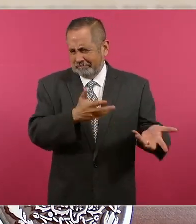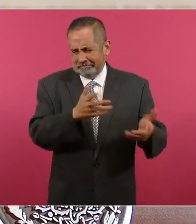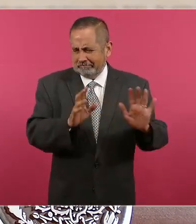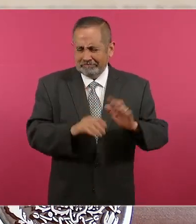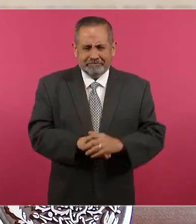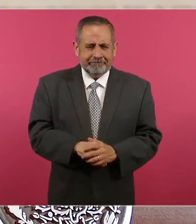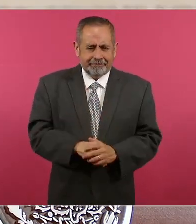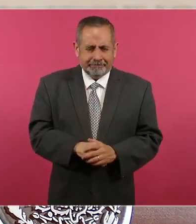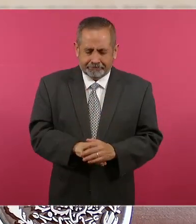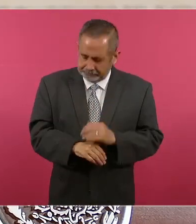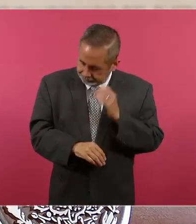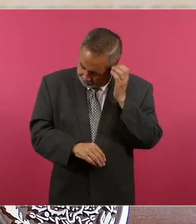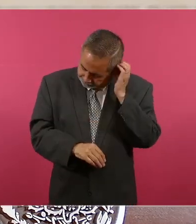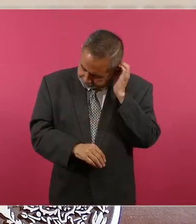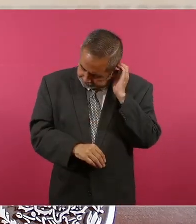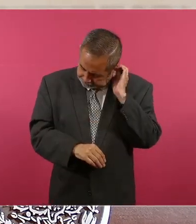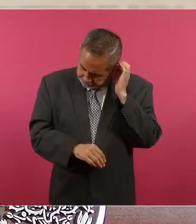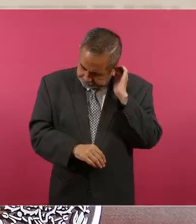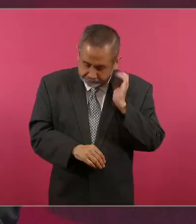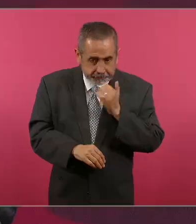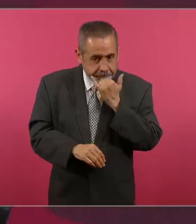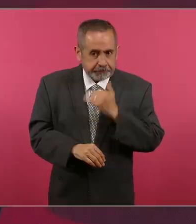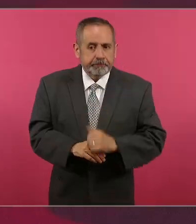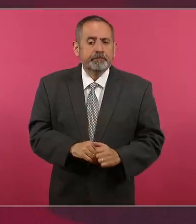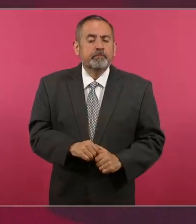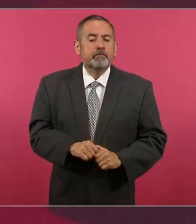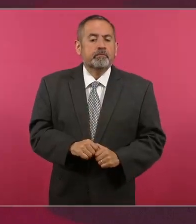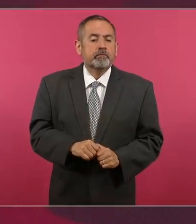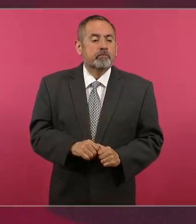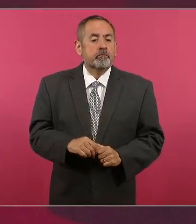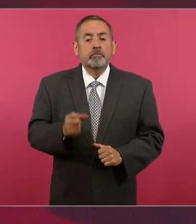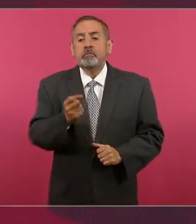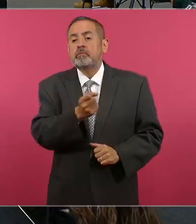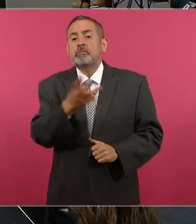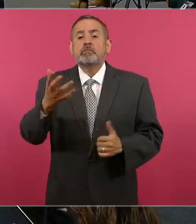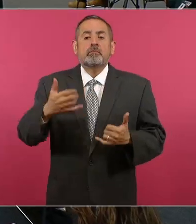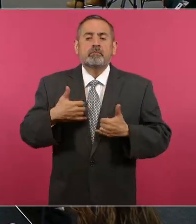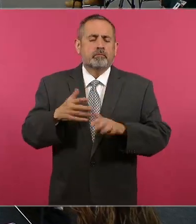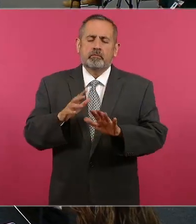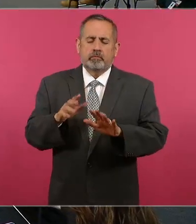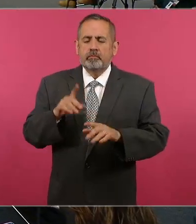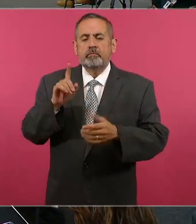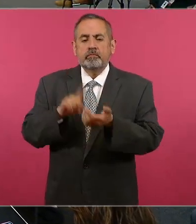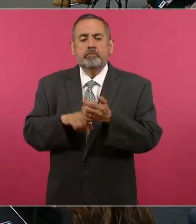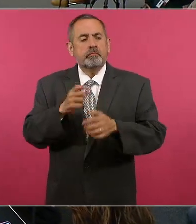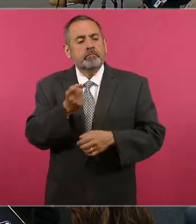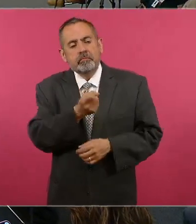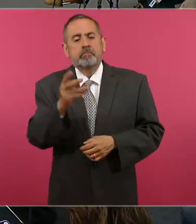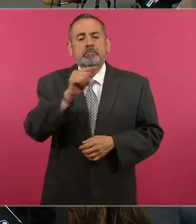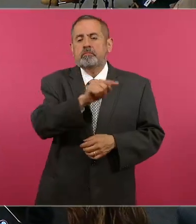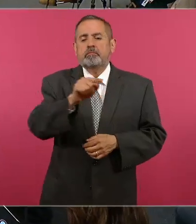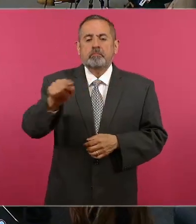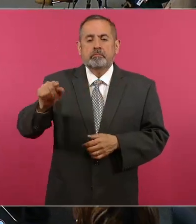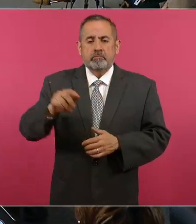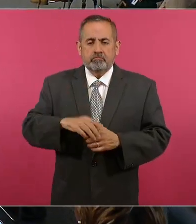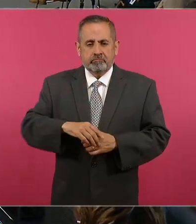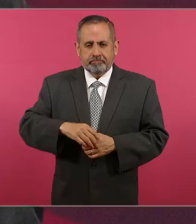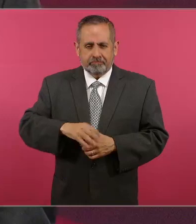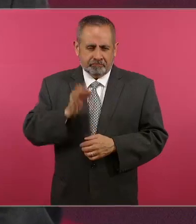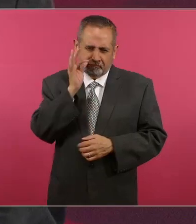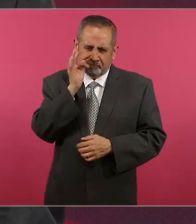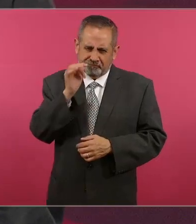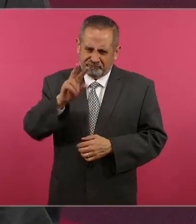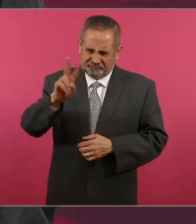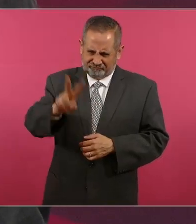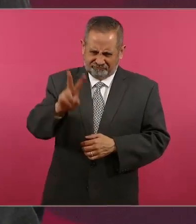Es como dicen algunos, no quiero decir los jóvenes, porque algunos, es la neta del